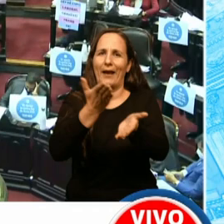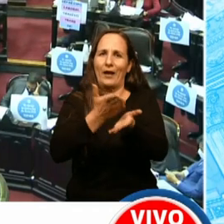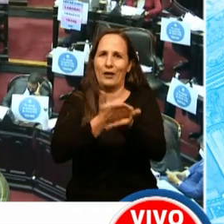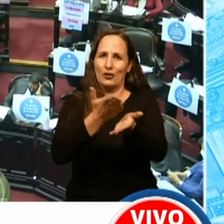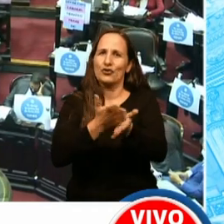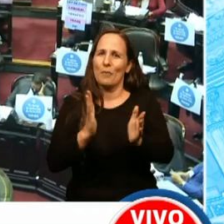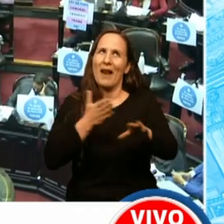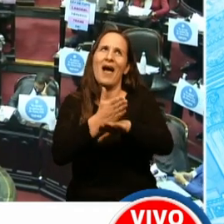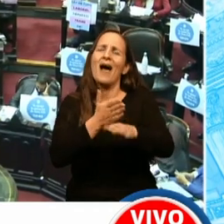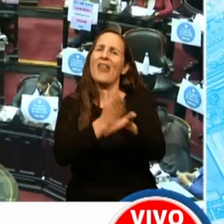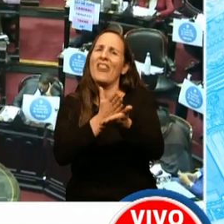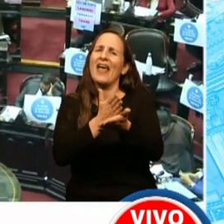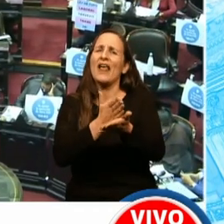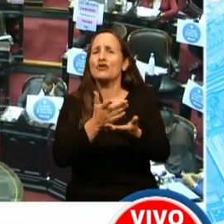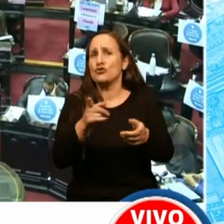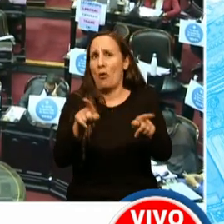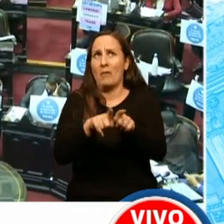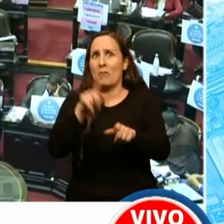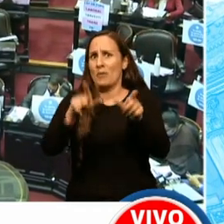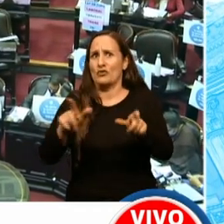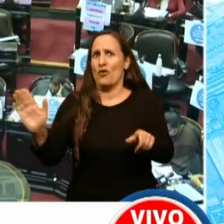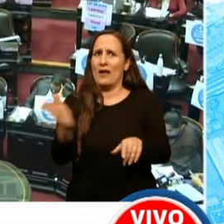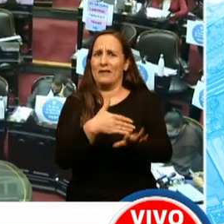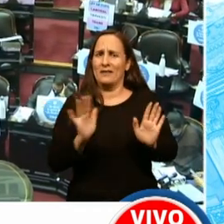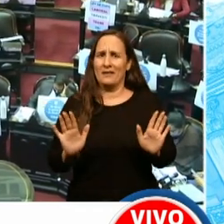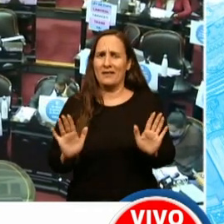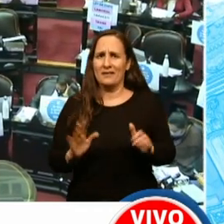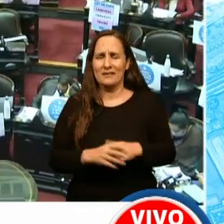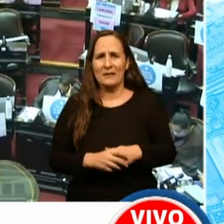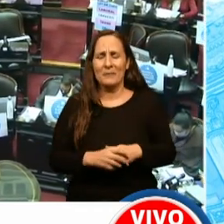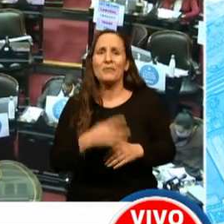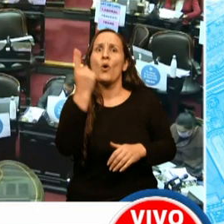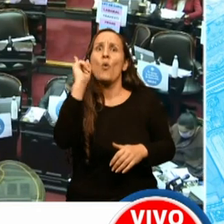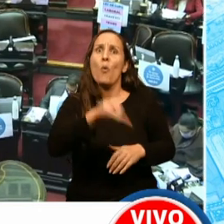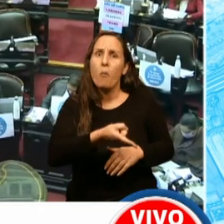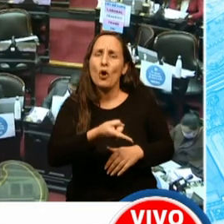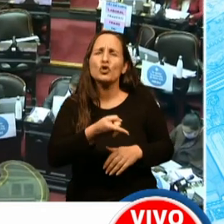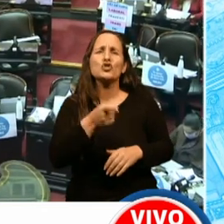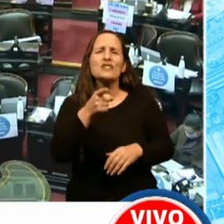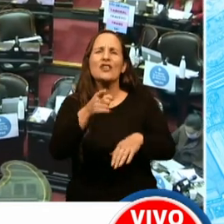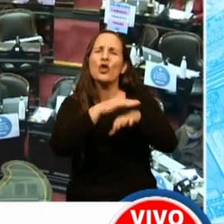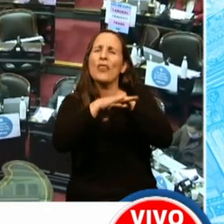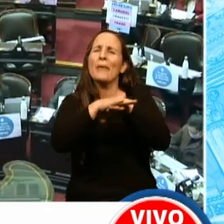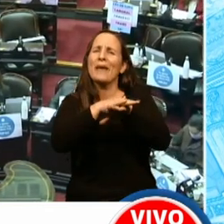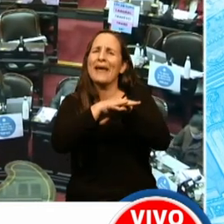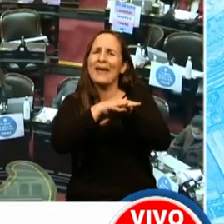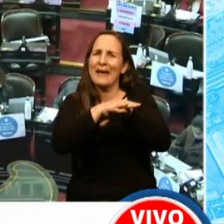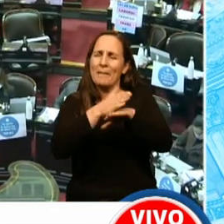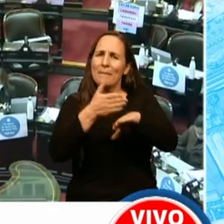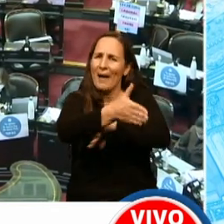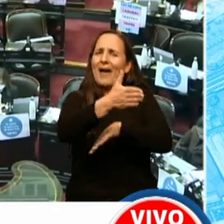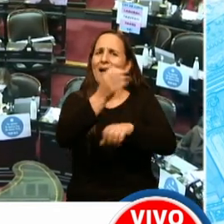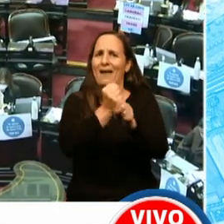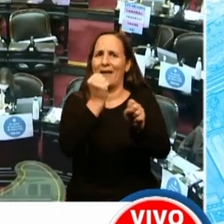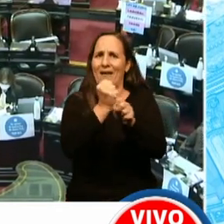de los derechos de cualquier persona y este 1% tiene que ser un piso para el acceso al trabajo